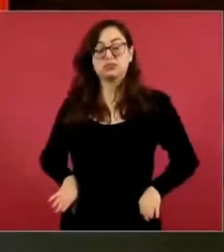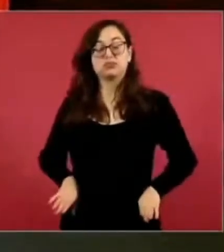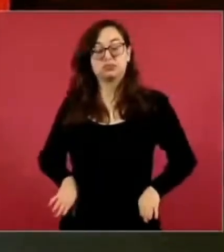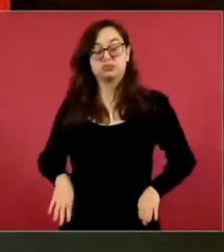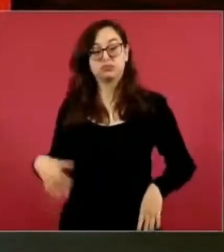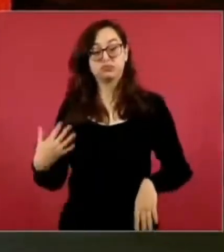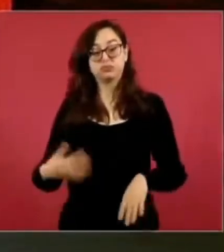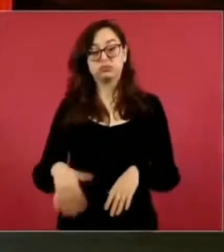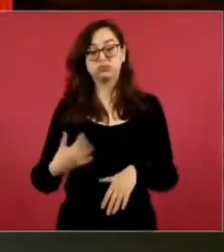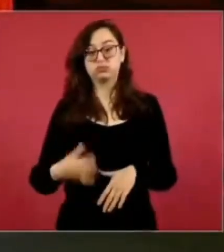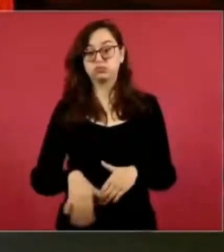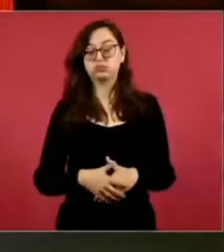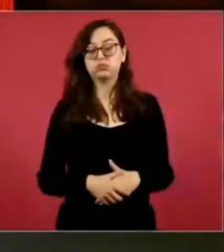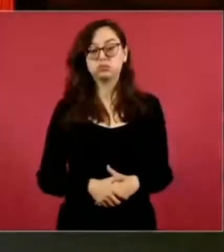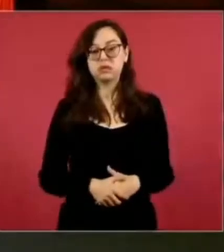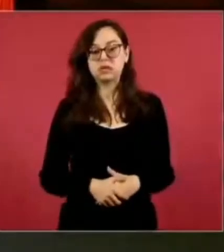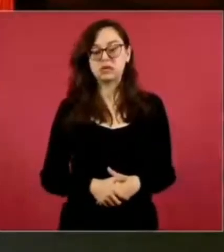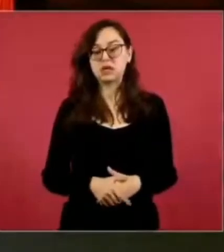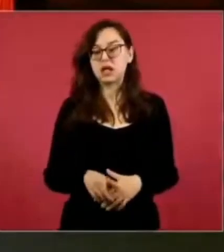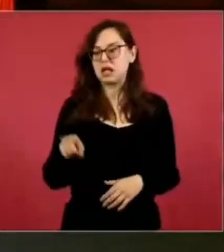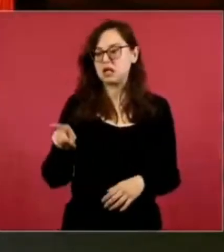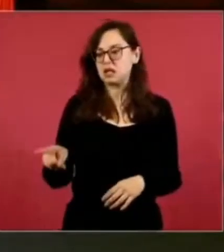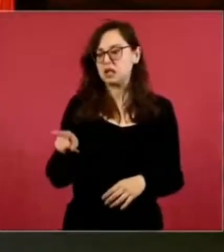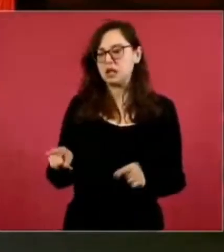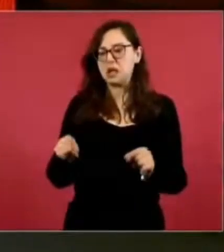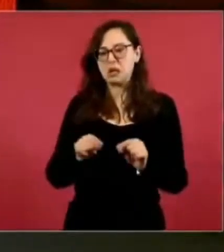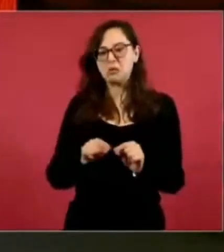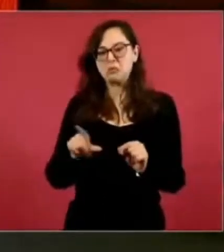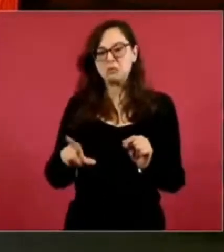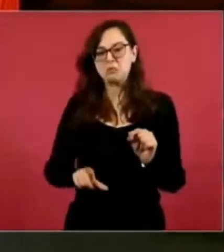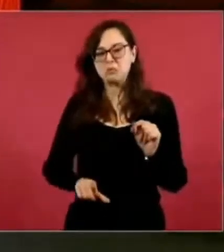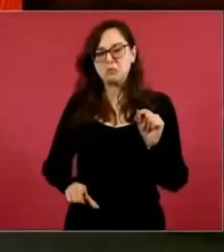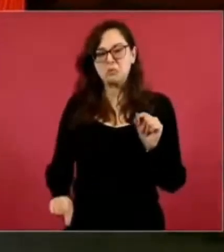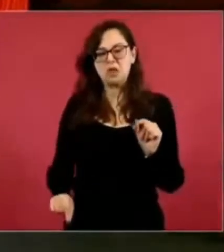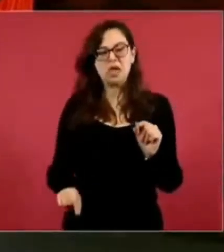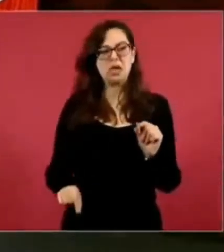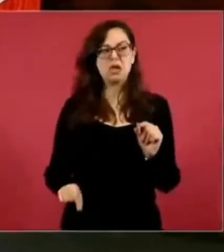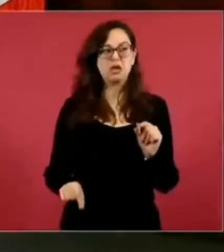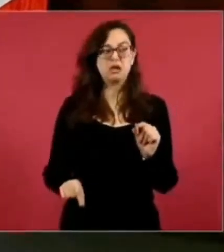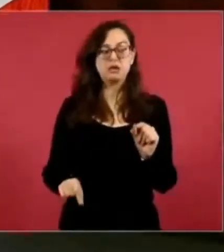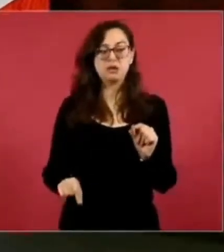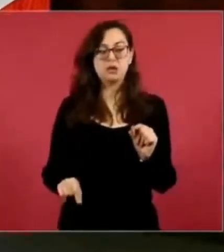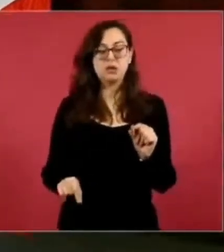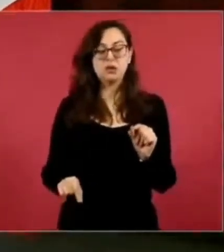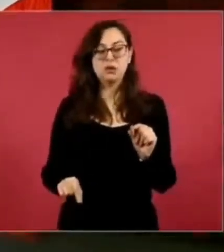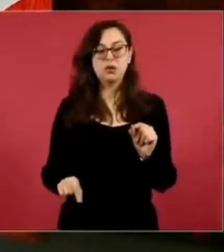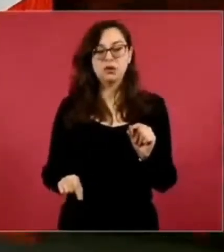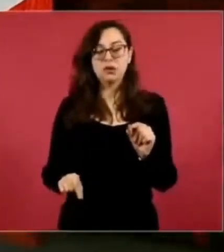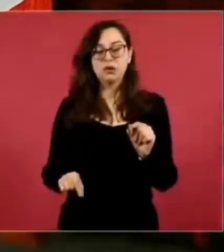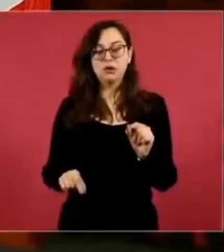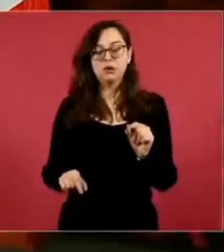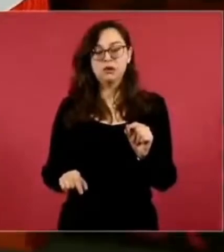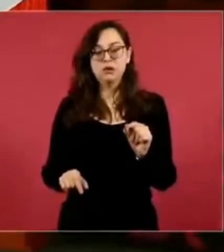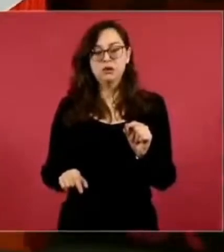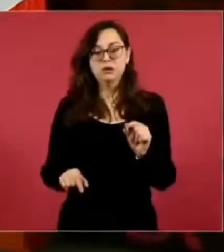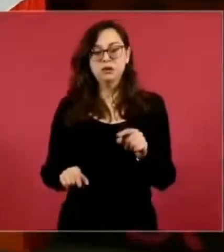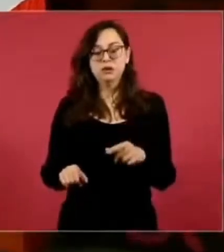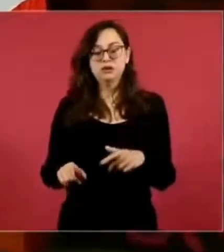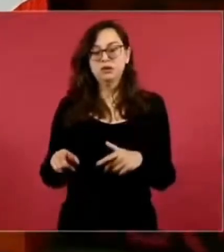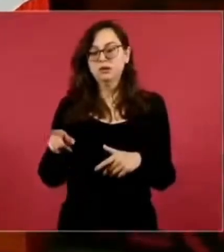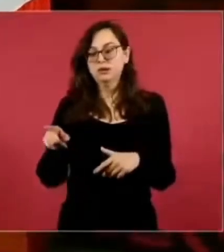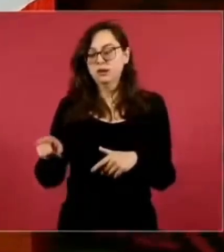culpaba a México de que se estaban